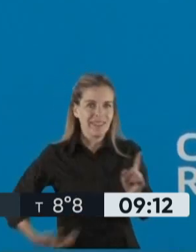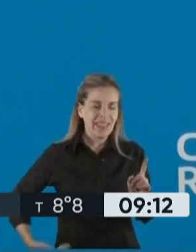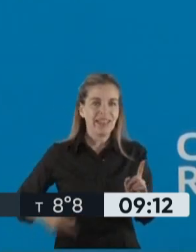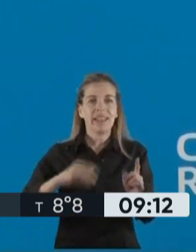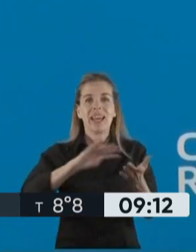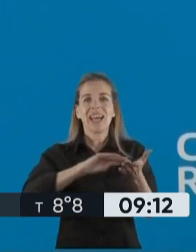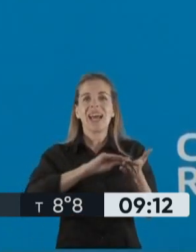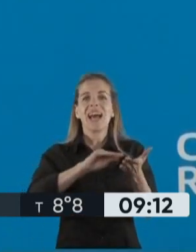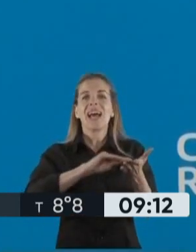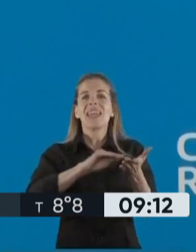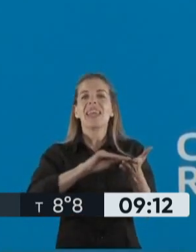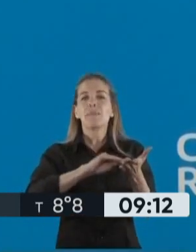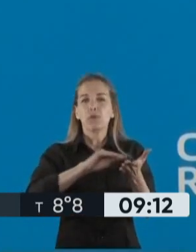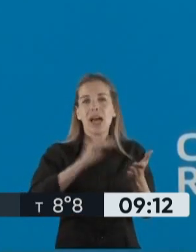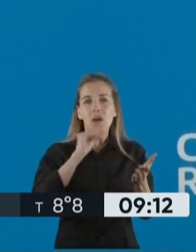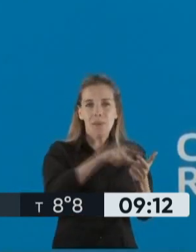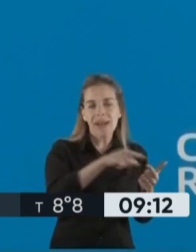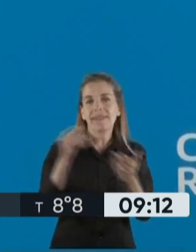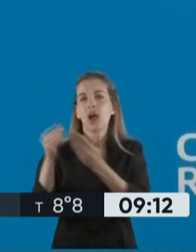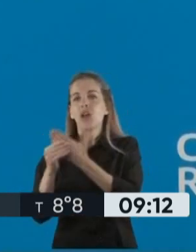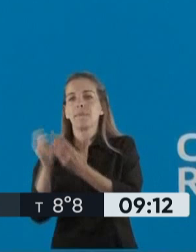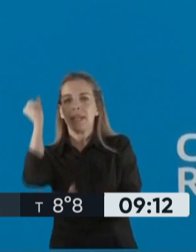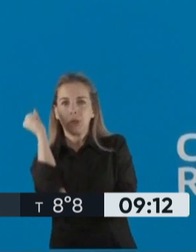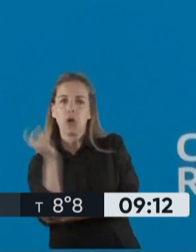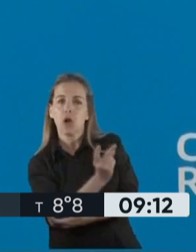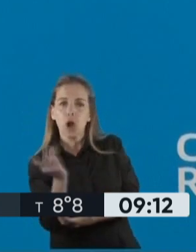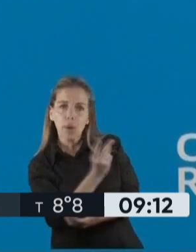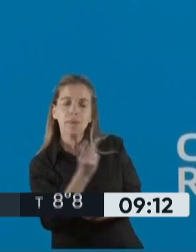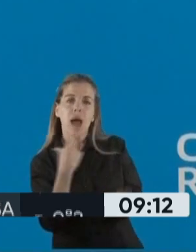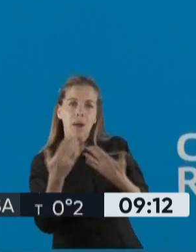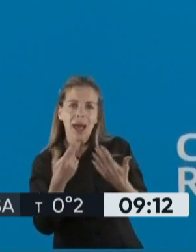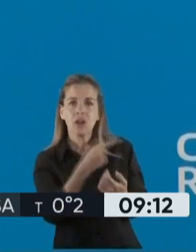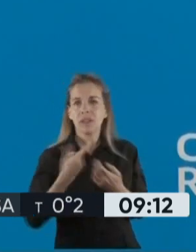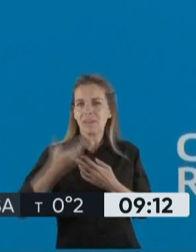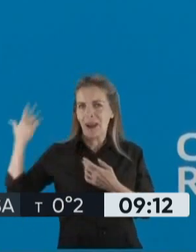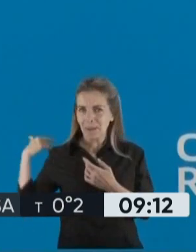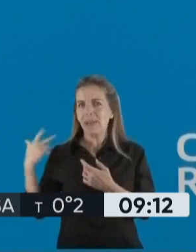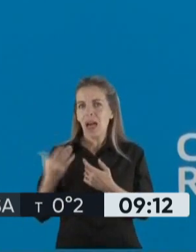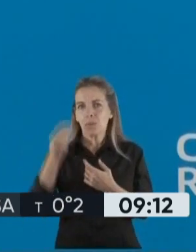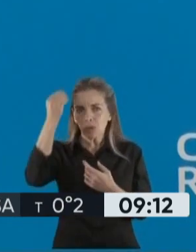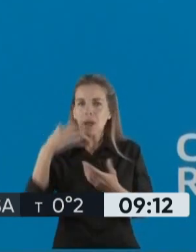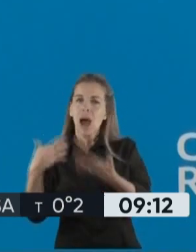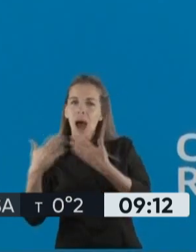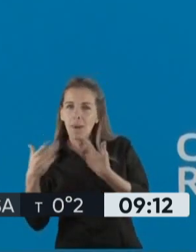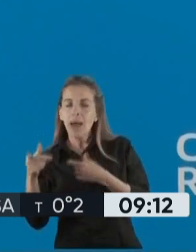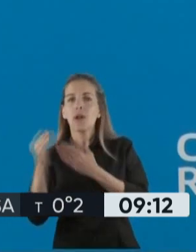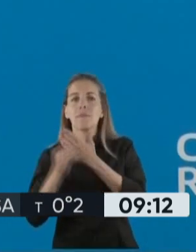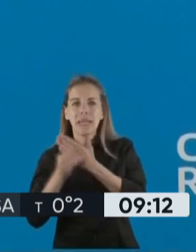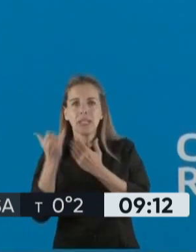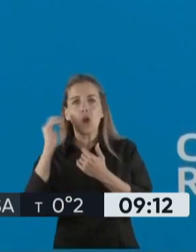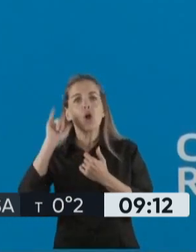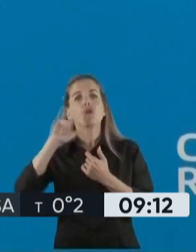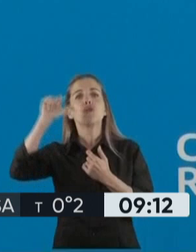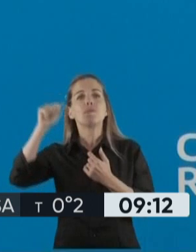de Diputados con el ministro de Economía. Han conversado varias veces la semana pasada. El ministro de Economía ya dijo que esto va a suceder